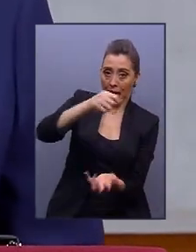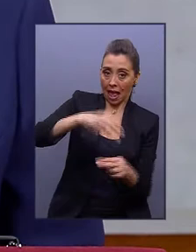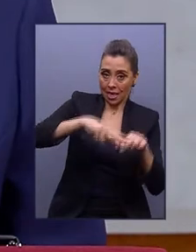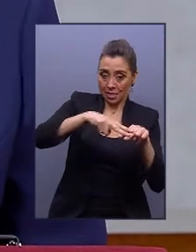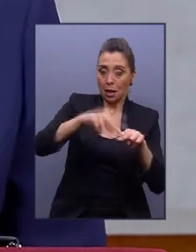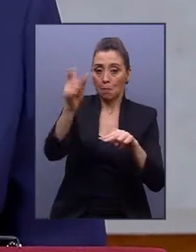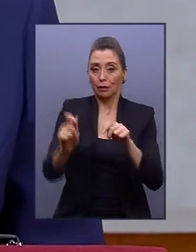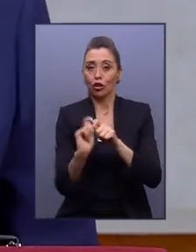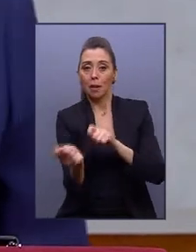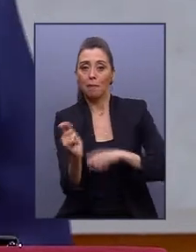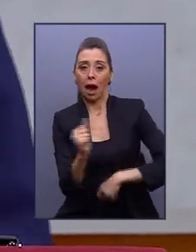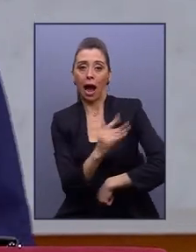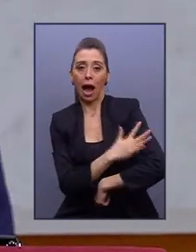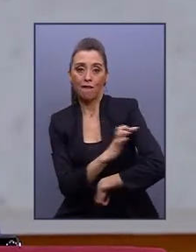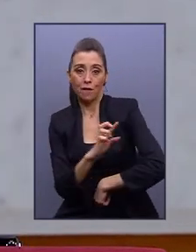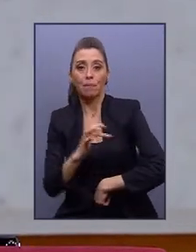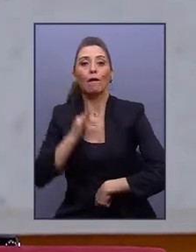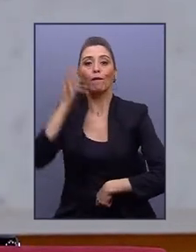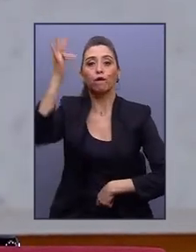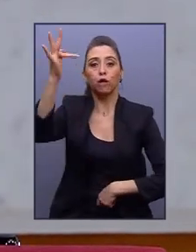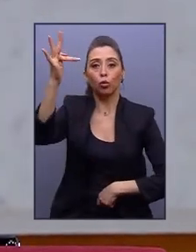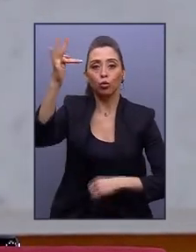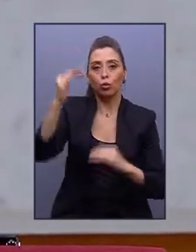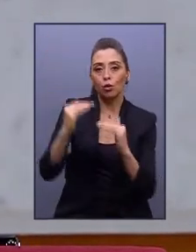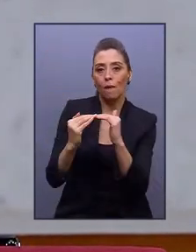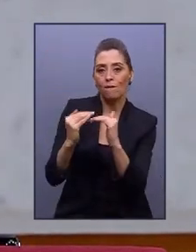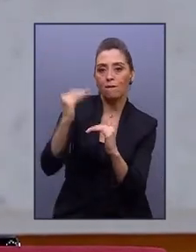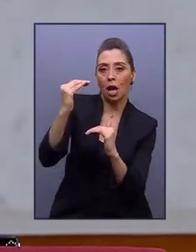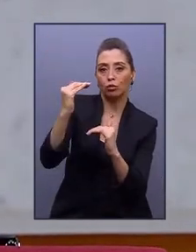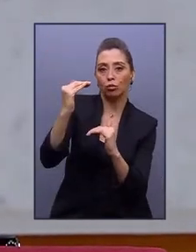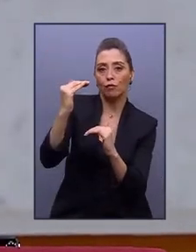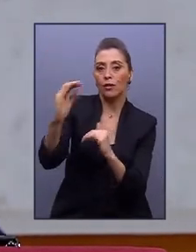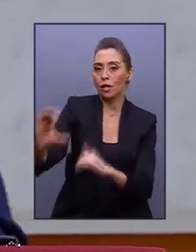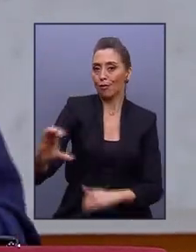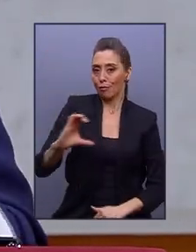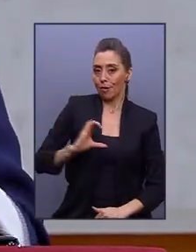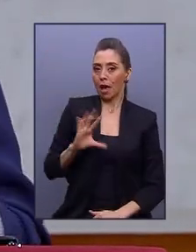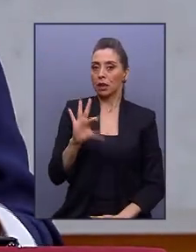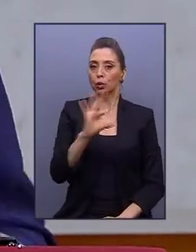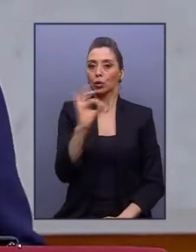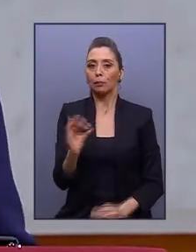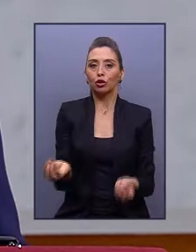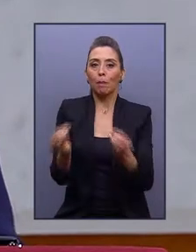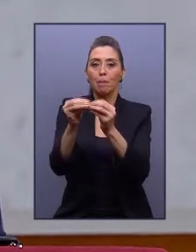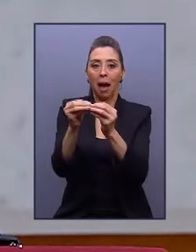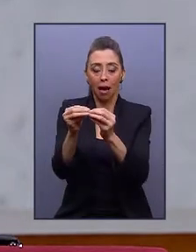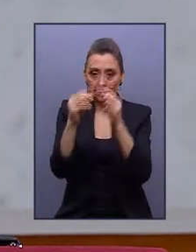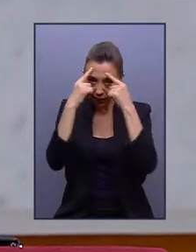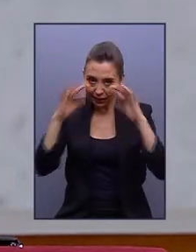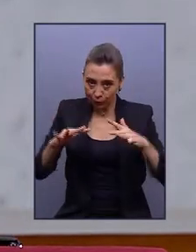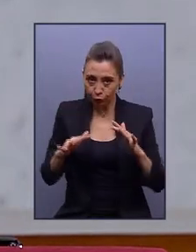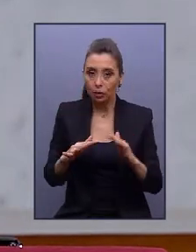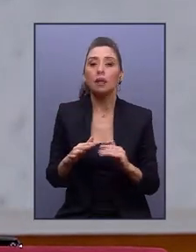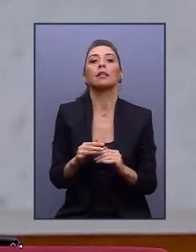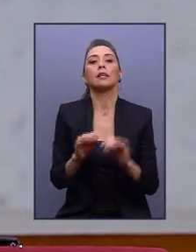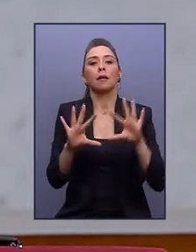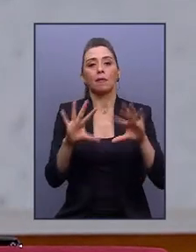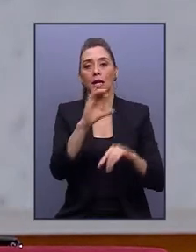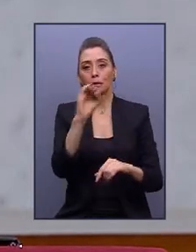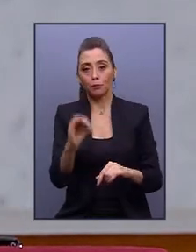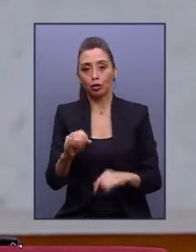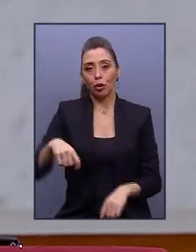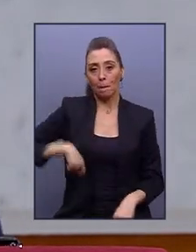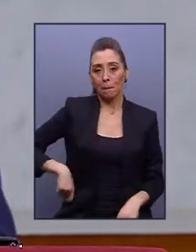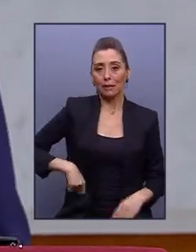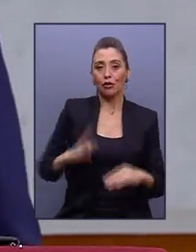actuales cotizantes aumentarán 50% en promedio. Como un esfuerzo especial, hicimos un reajuste extraordinario de 10%